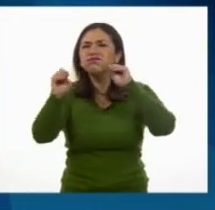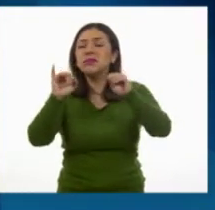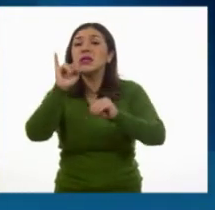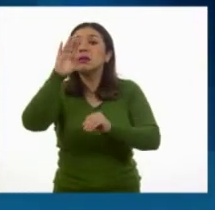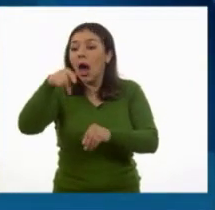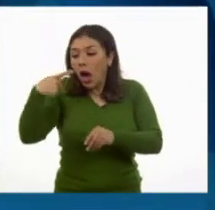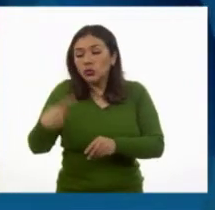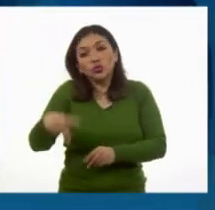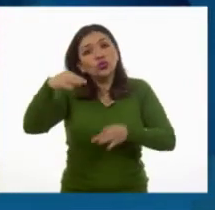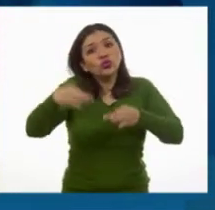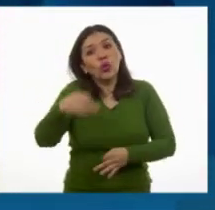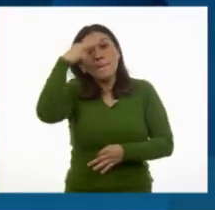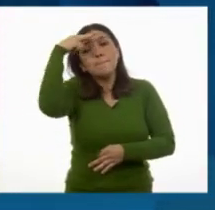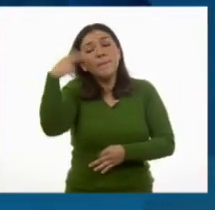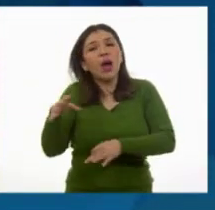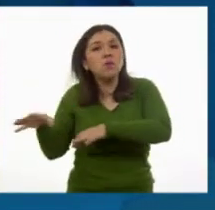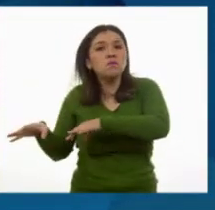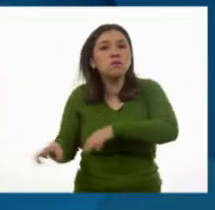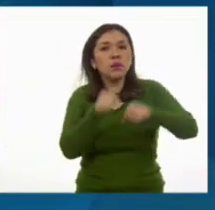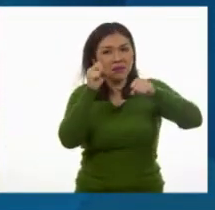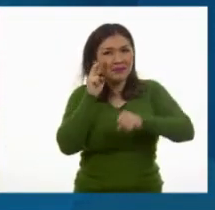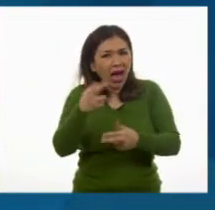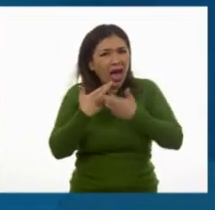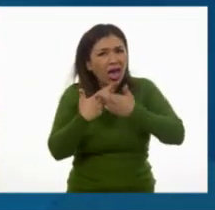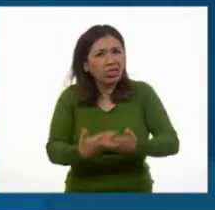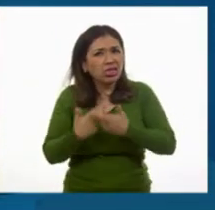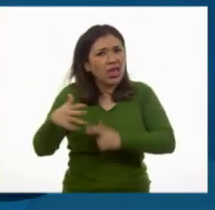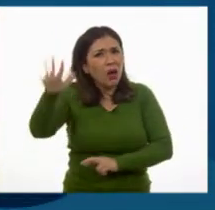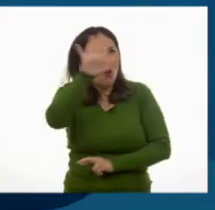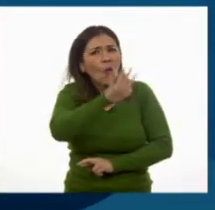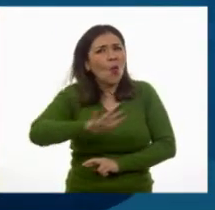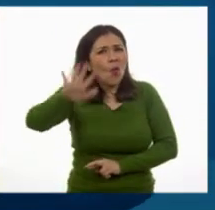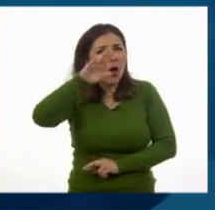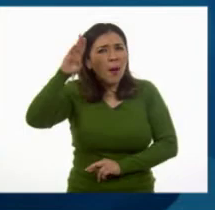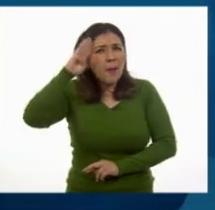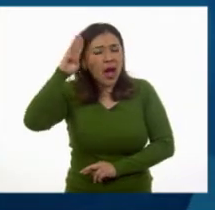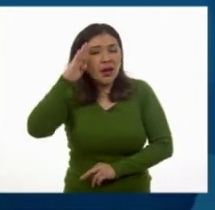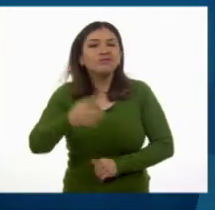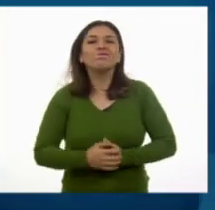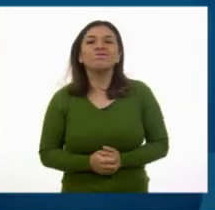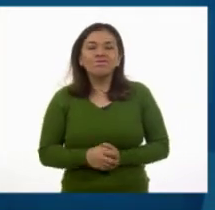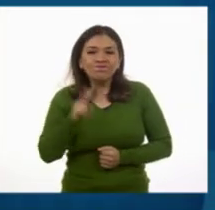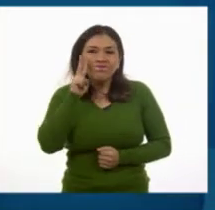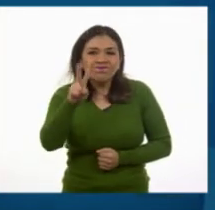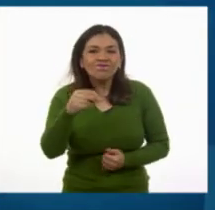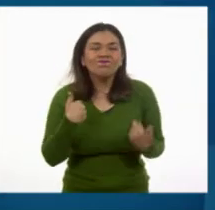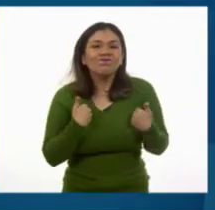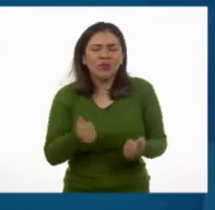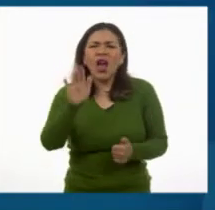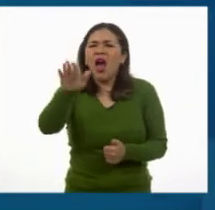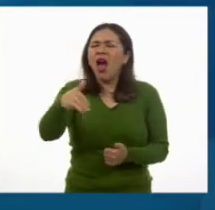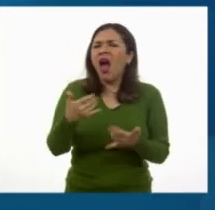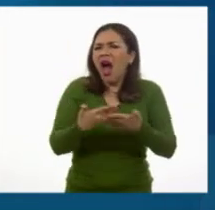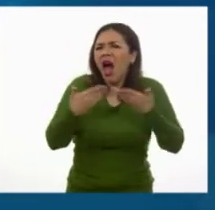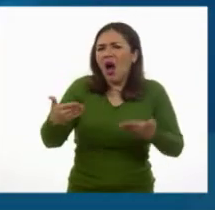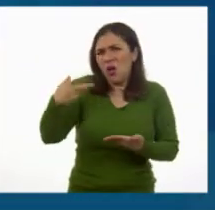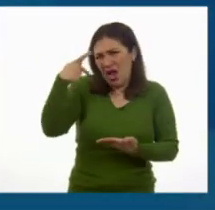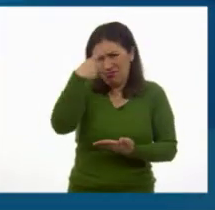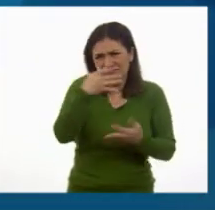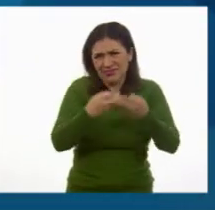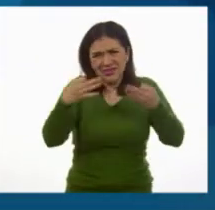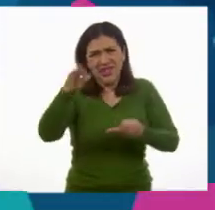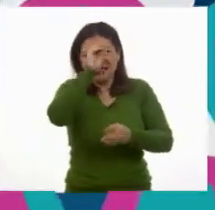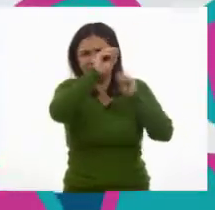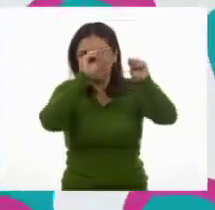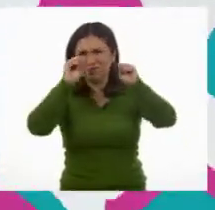Era muchísimo, muchísimo todo ese territorio. Así es. Sí. Pero, ¿y actualmente esos territorios,